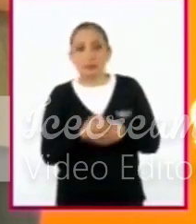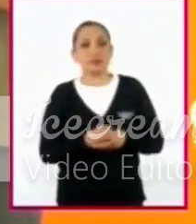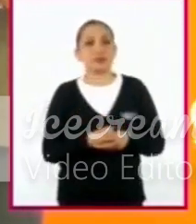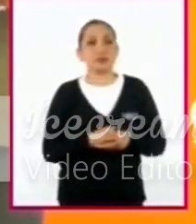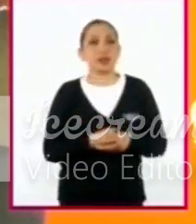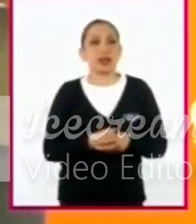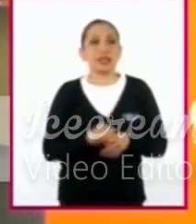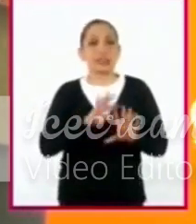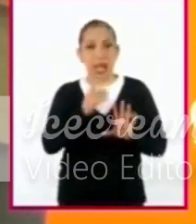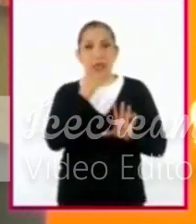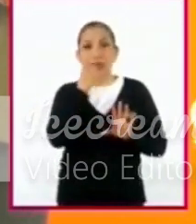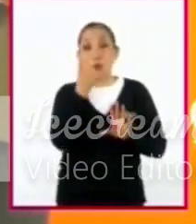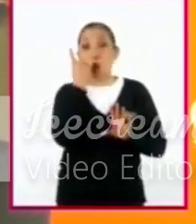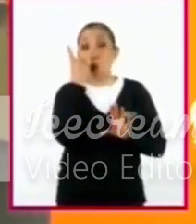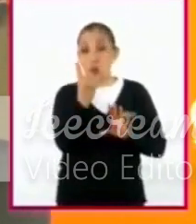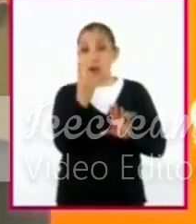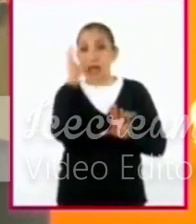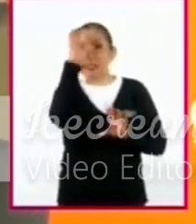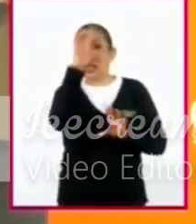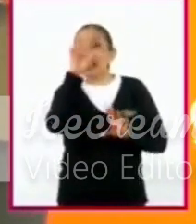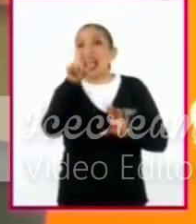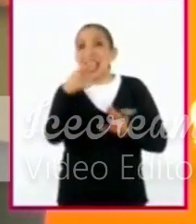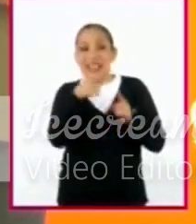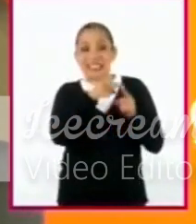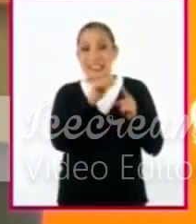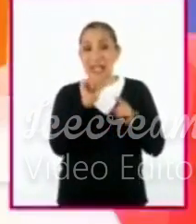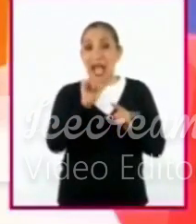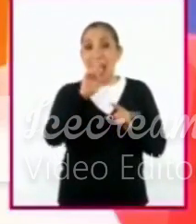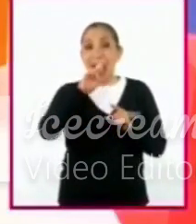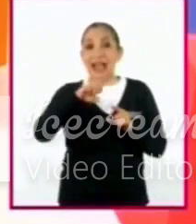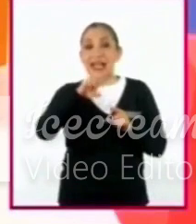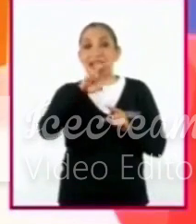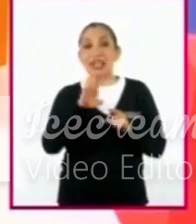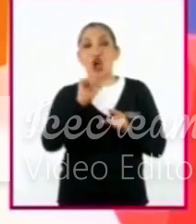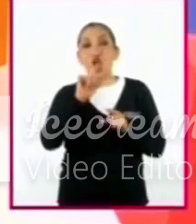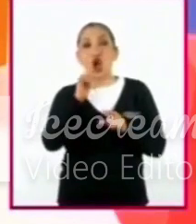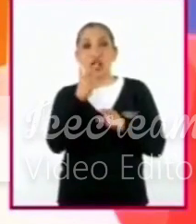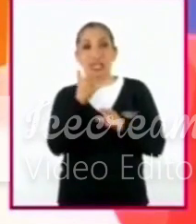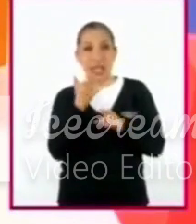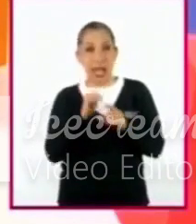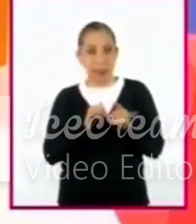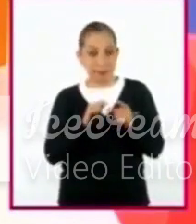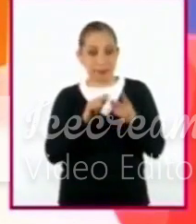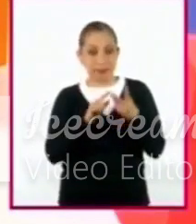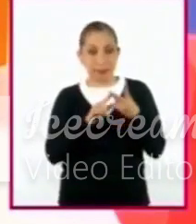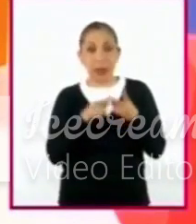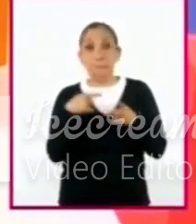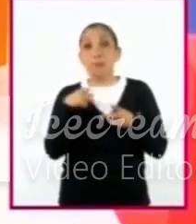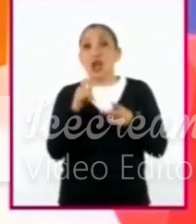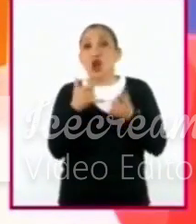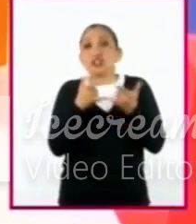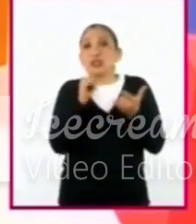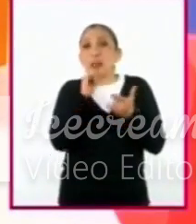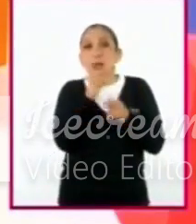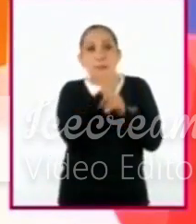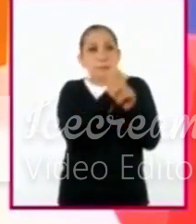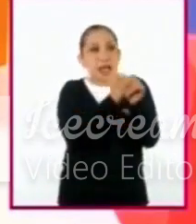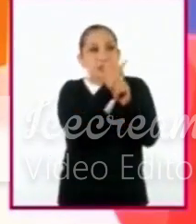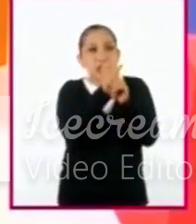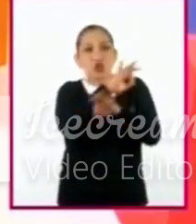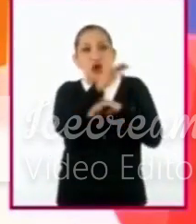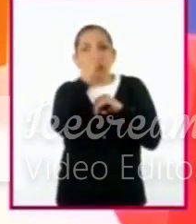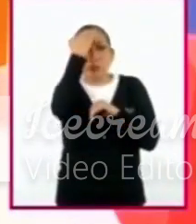Ya señalamos que una de estas ciencias es la arqueología. Pero la historia estudia todas las